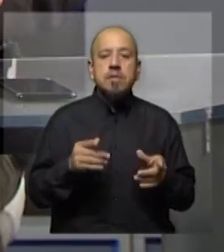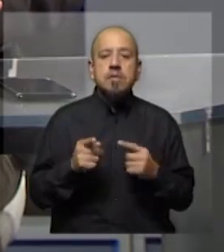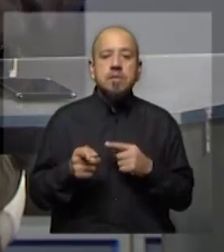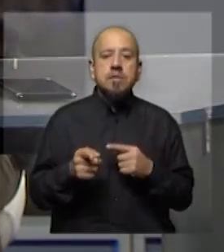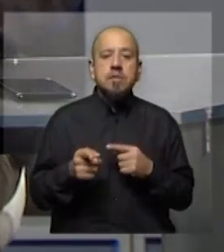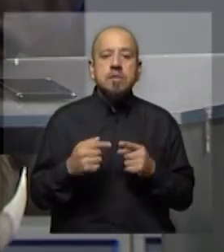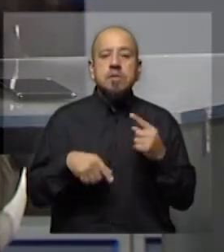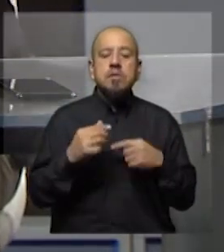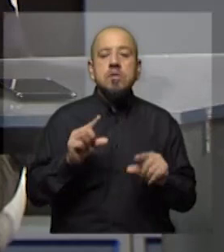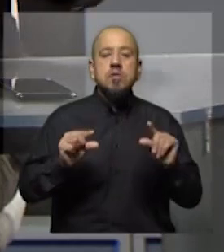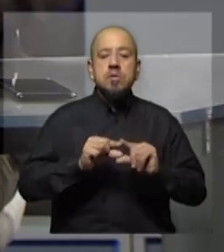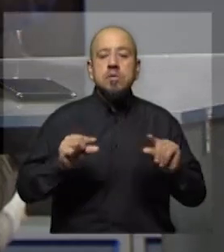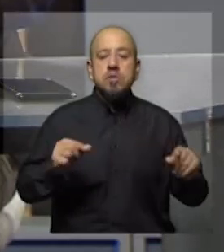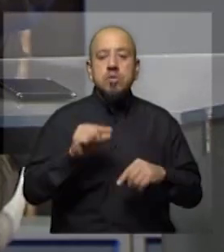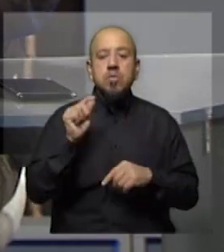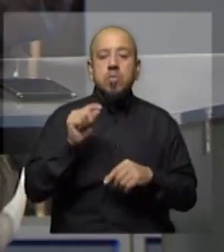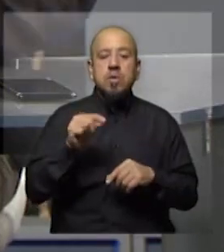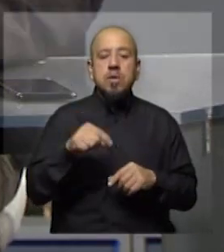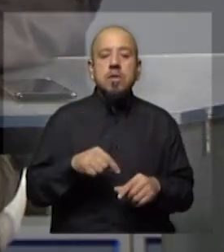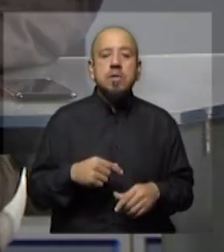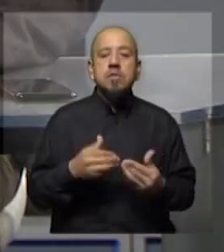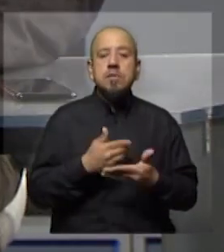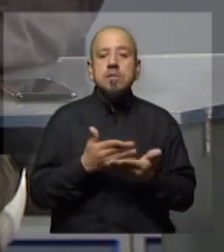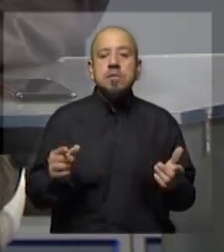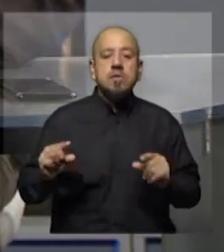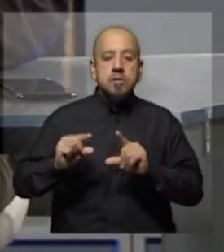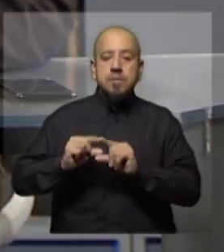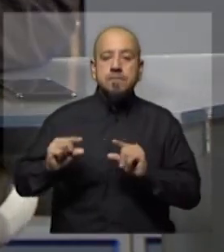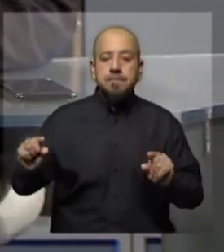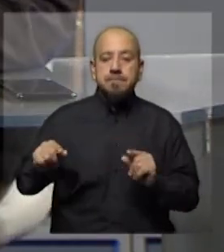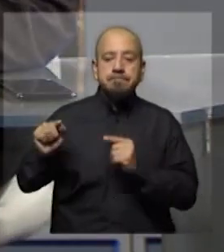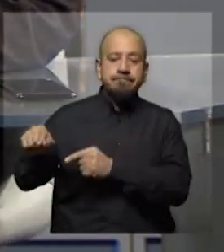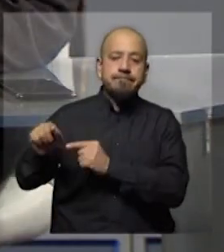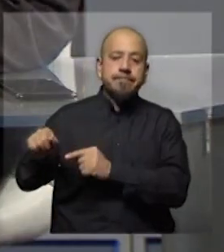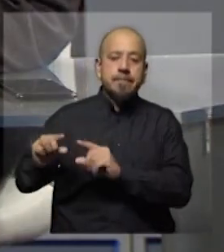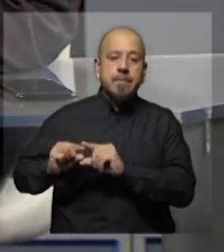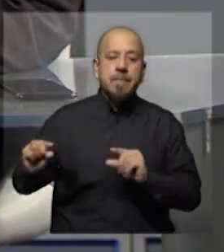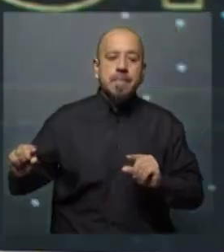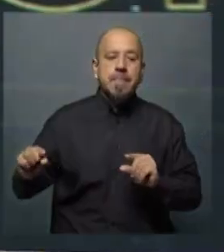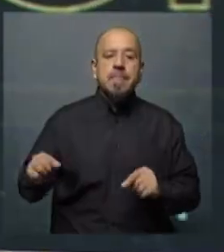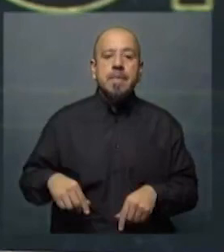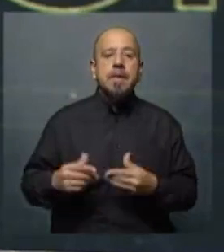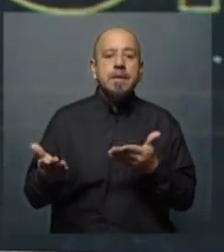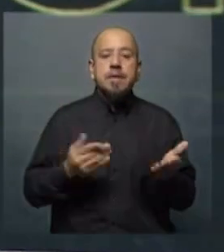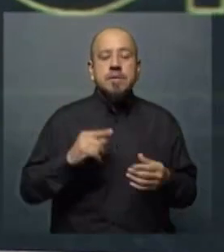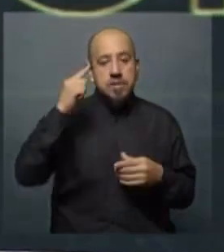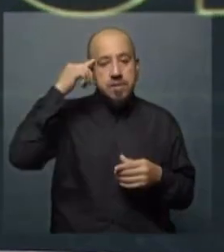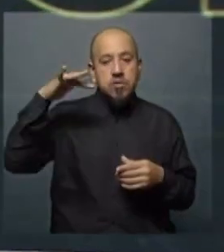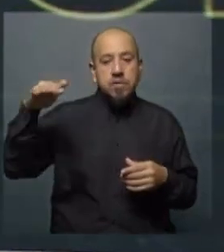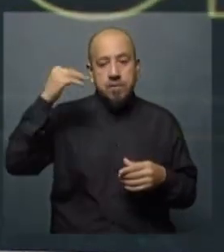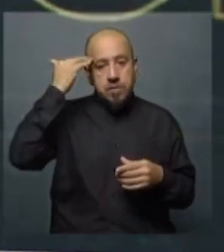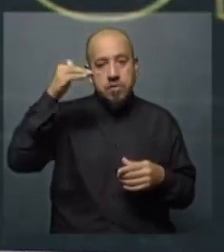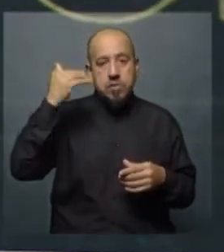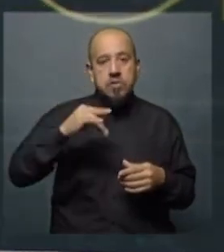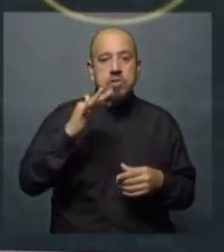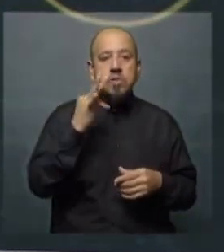les recordamos que estamos en Twitter y que la conversación está abierta con el hashtag la letra chica y comenzando ya recibimos a la filosofa y docente